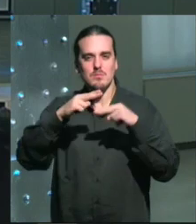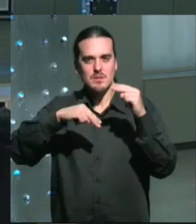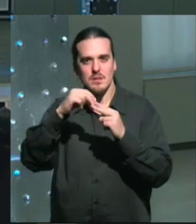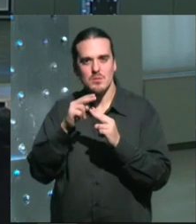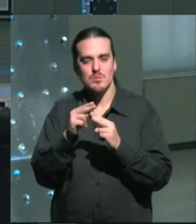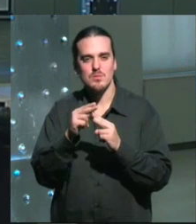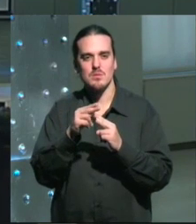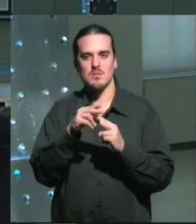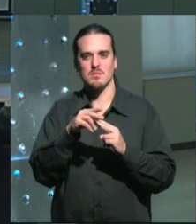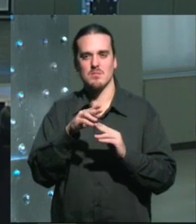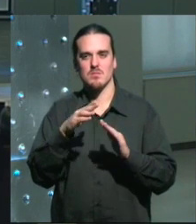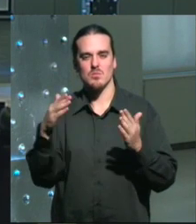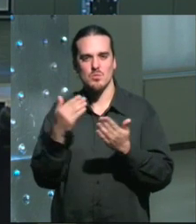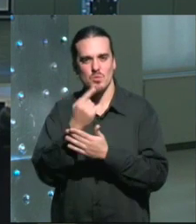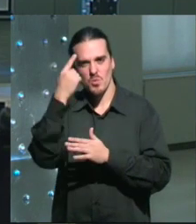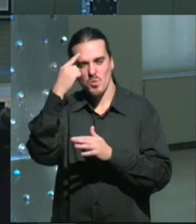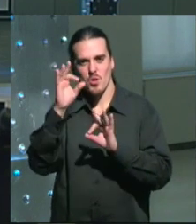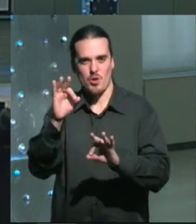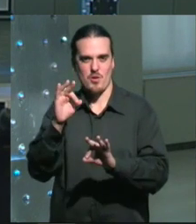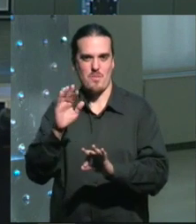lógico? ¿No es una